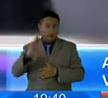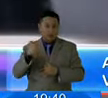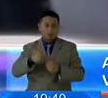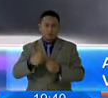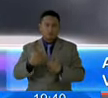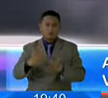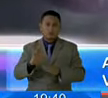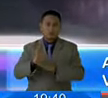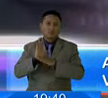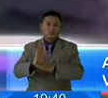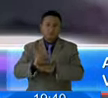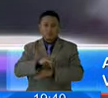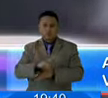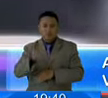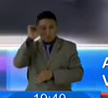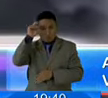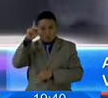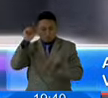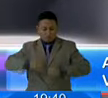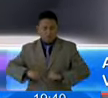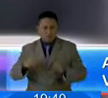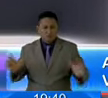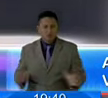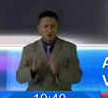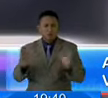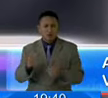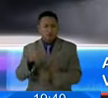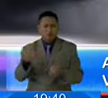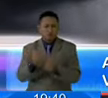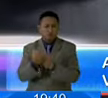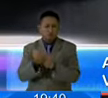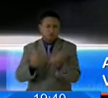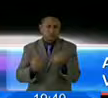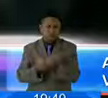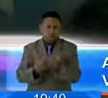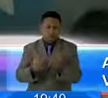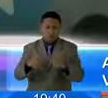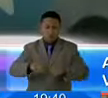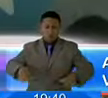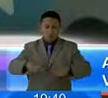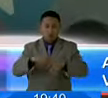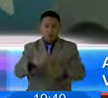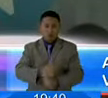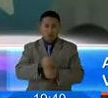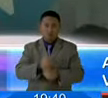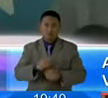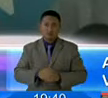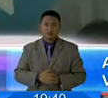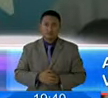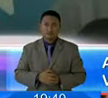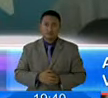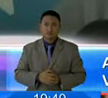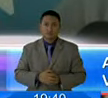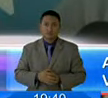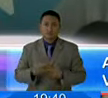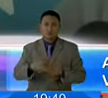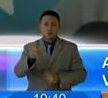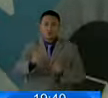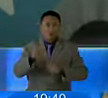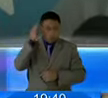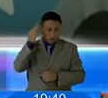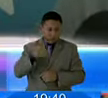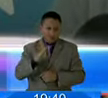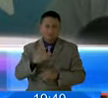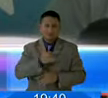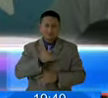entre testimonios y opiniones buscan fomentar un apoyo mutuo en un espacio seguro. Fueron tantas que se sintieron apoyadas y cada una empezó a contar su